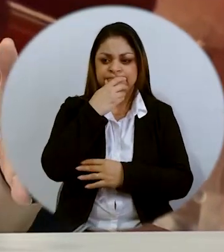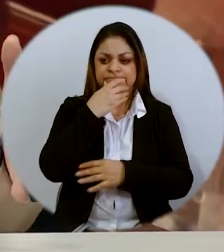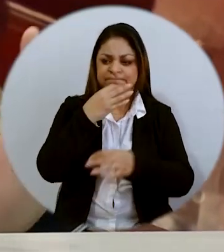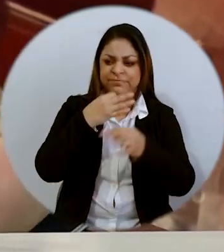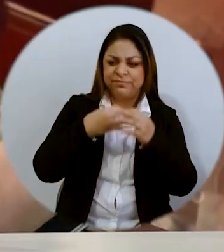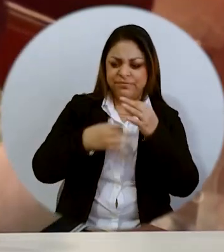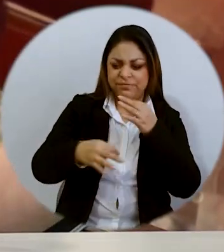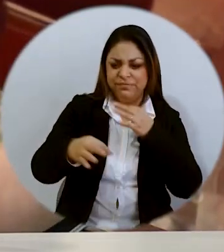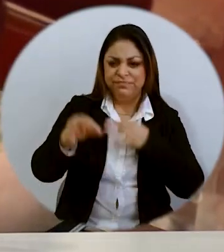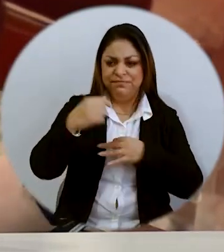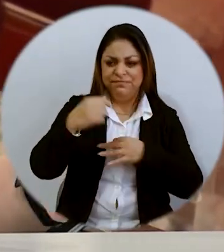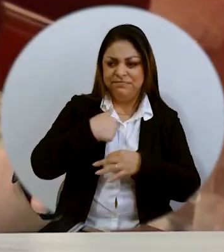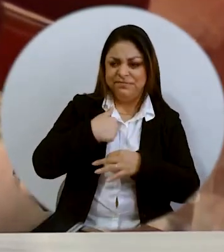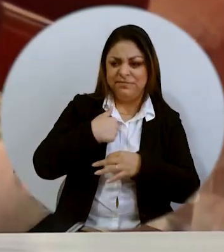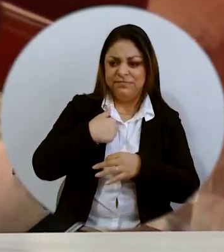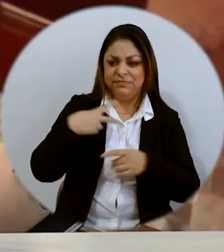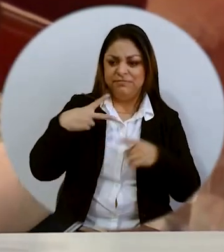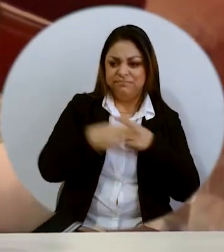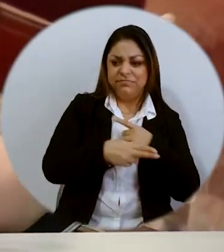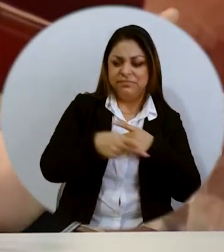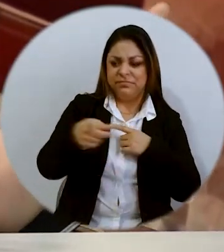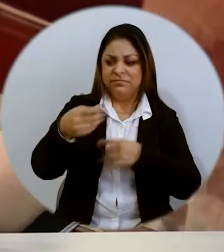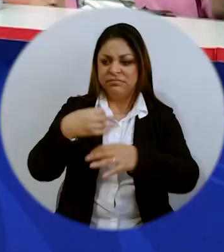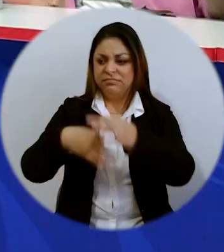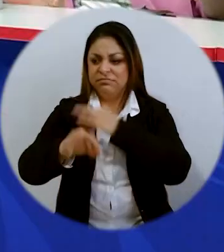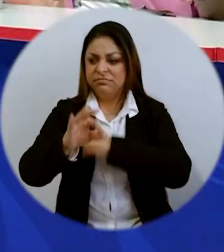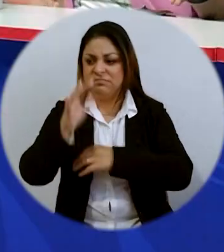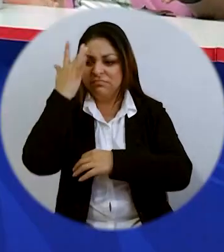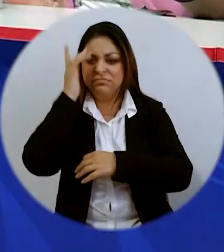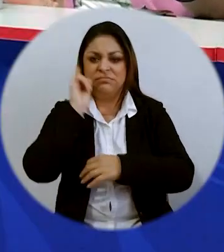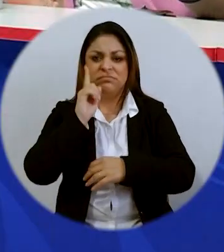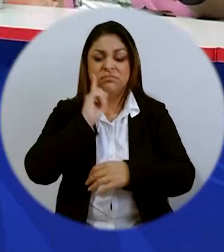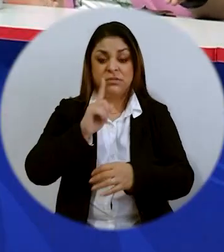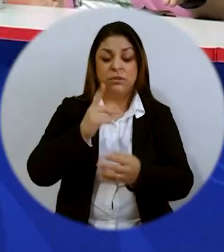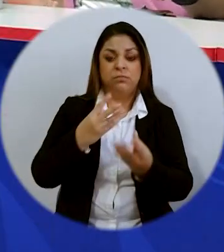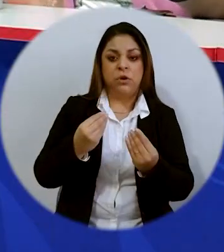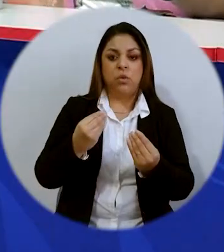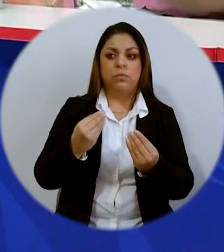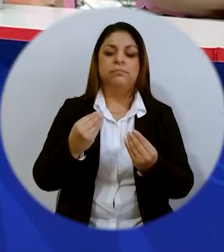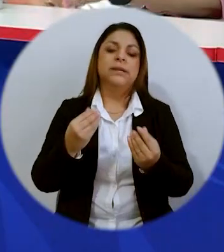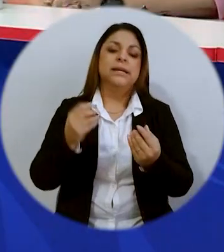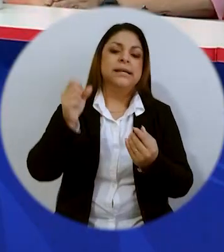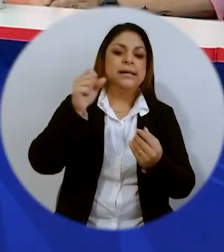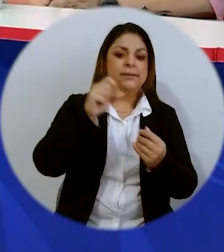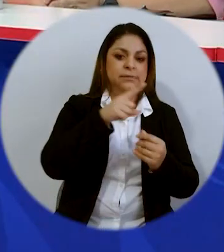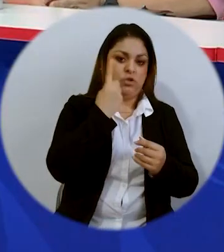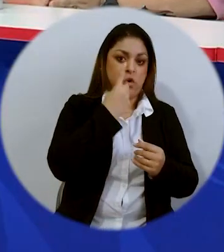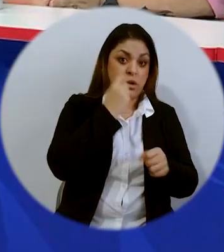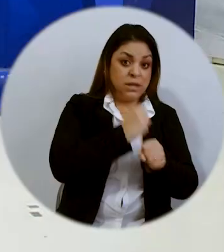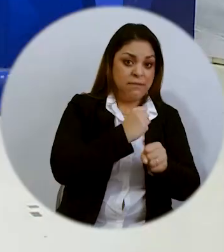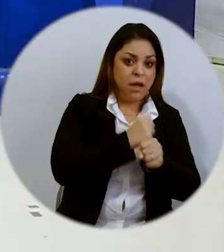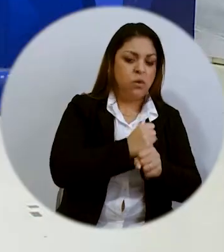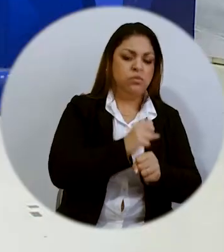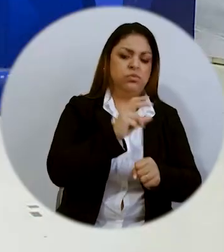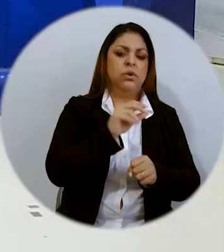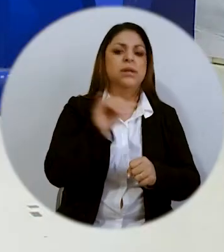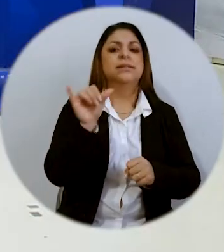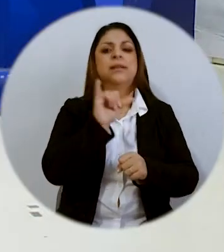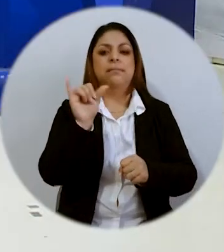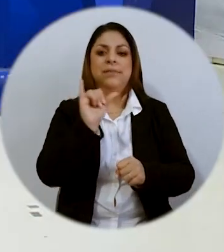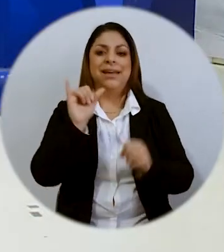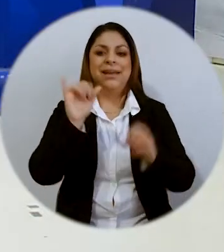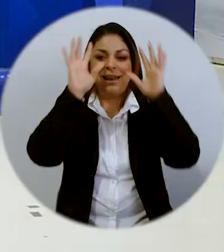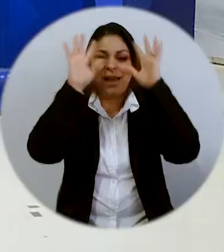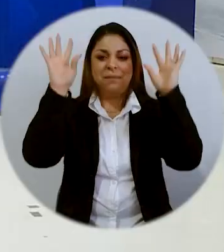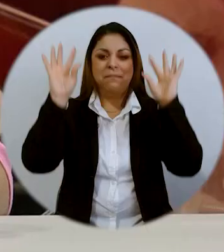la sustitución no va solo en términos del trabajo, de posibles fuentes de empleo, sino también en